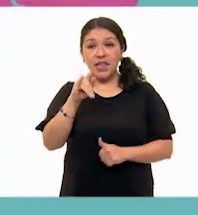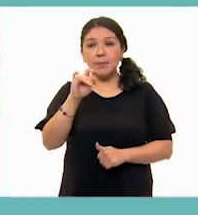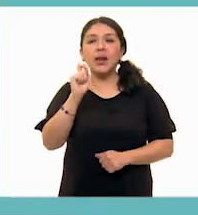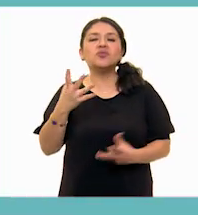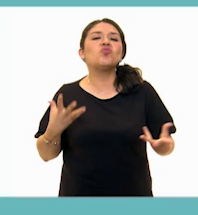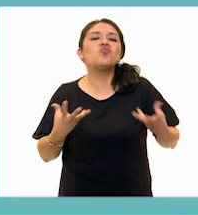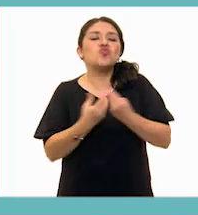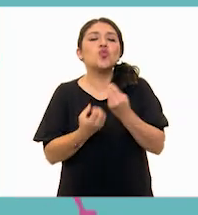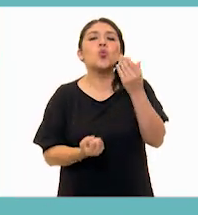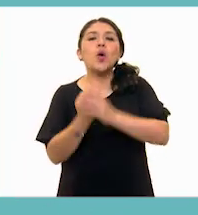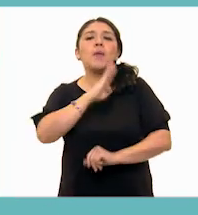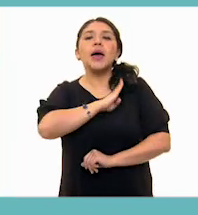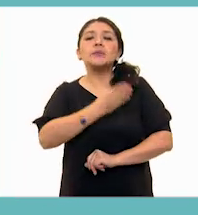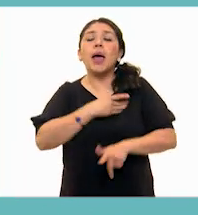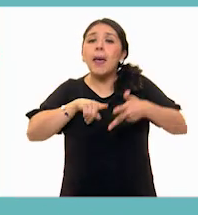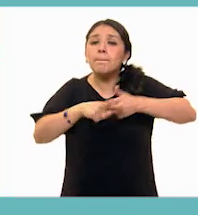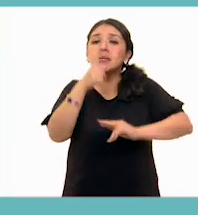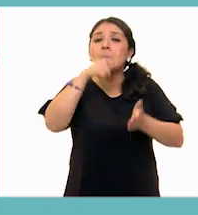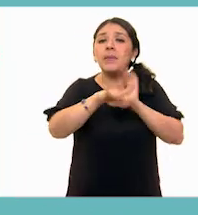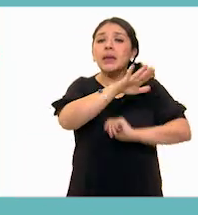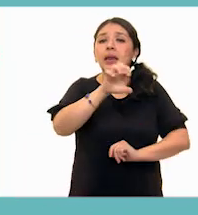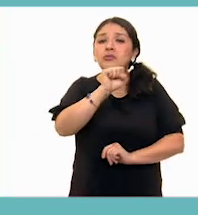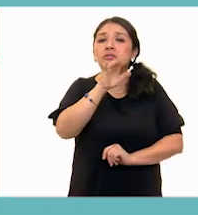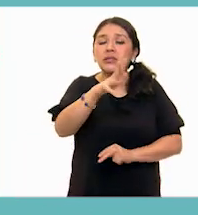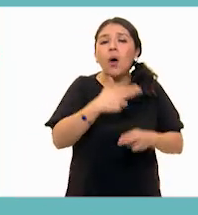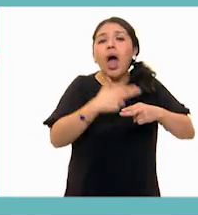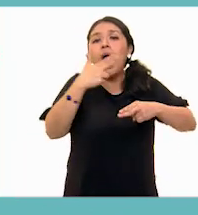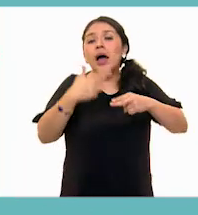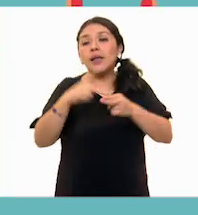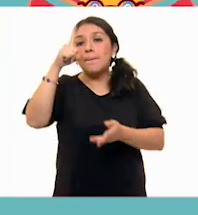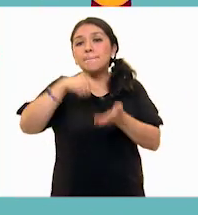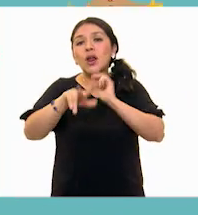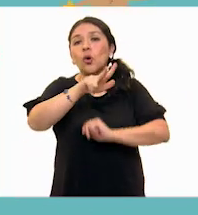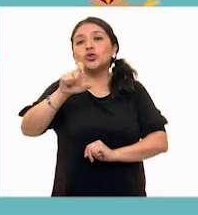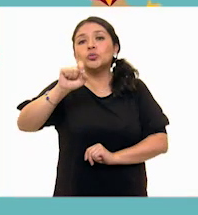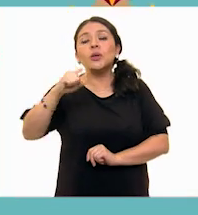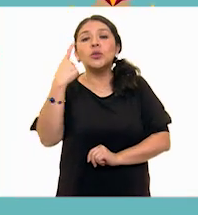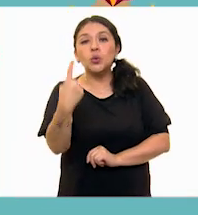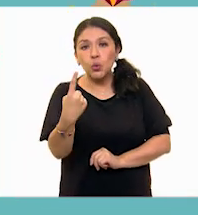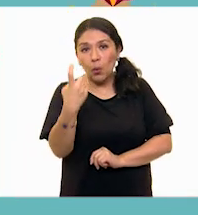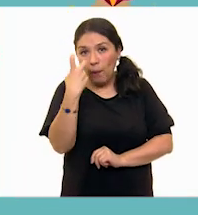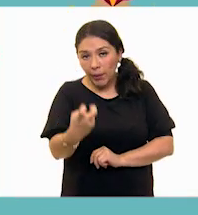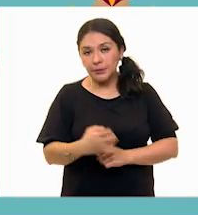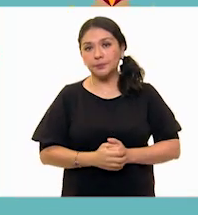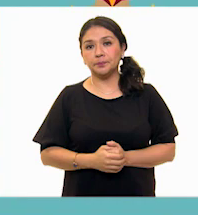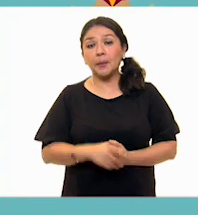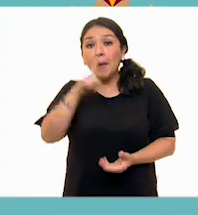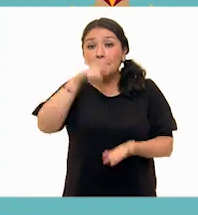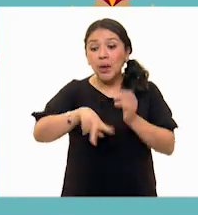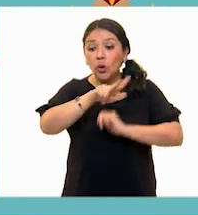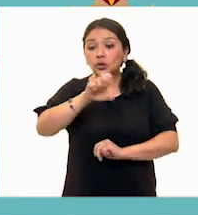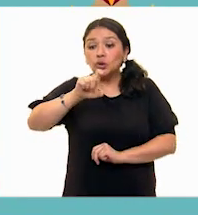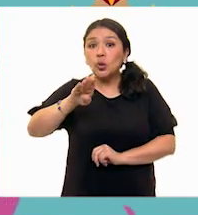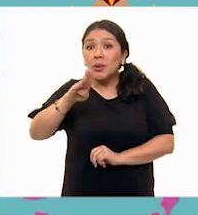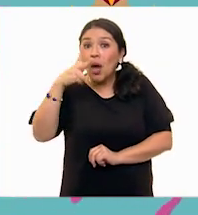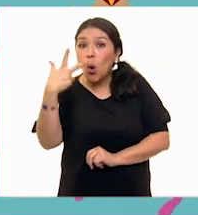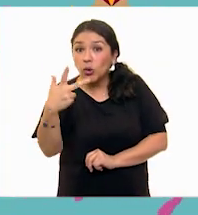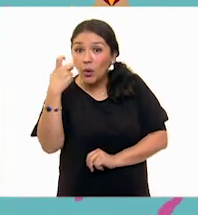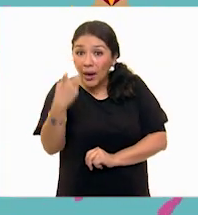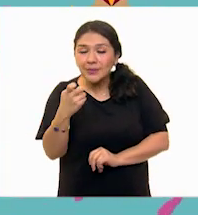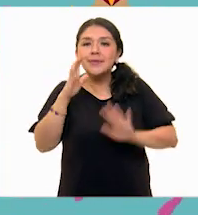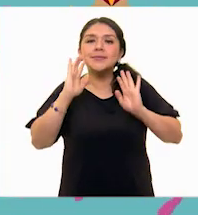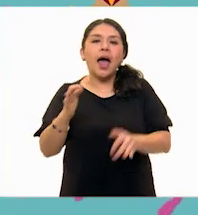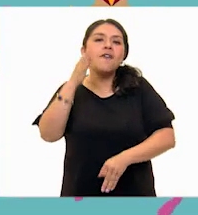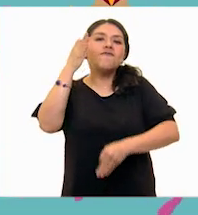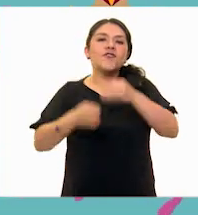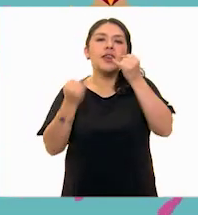Nueva España desde 1565 hasta 1821. En 1898 obtuvo